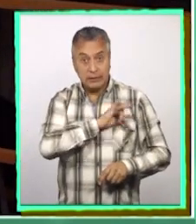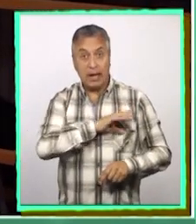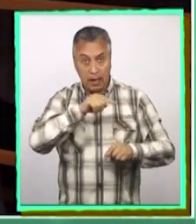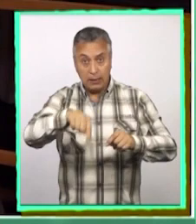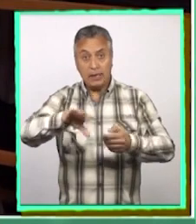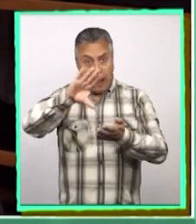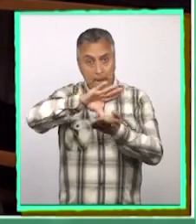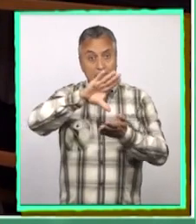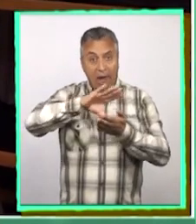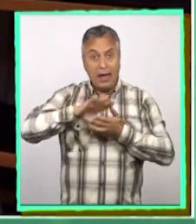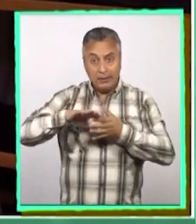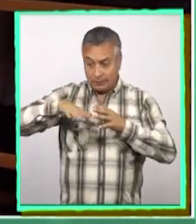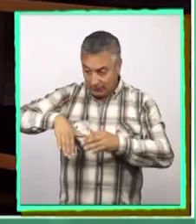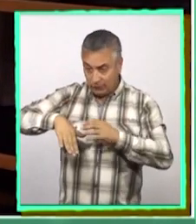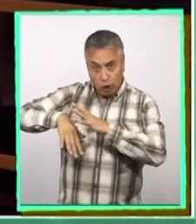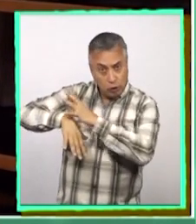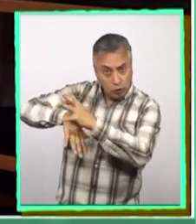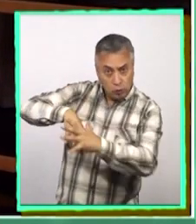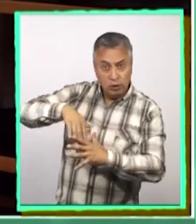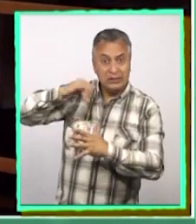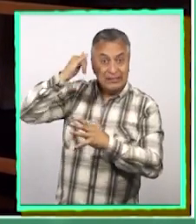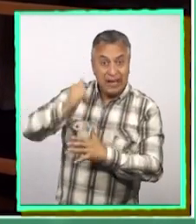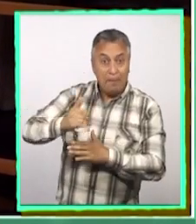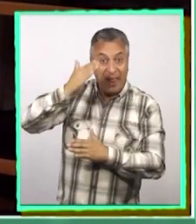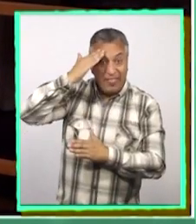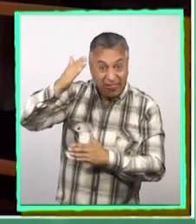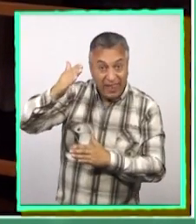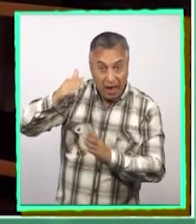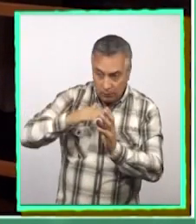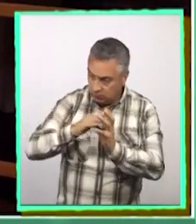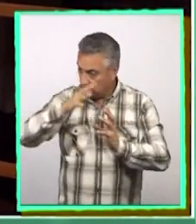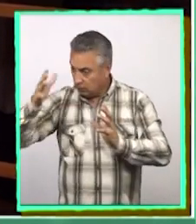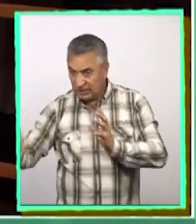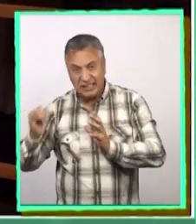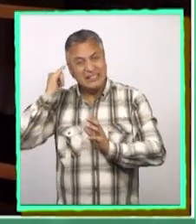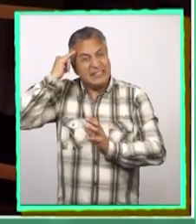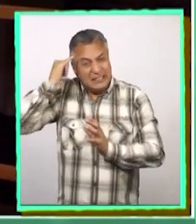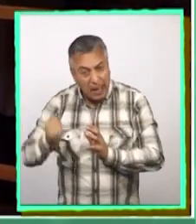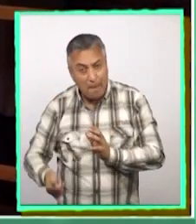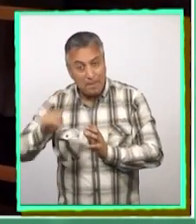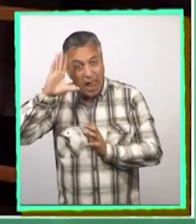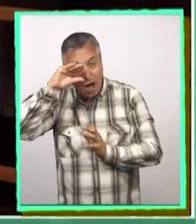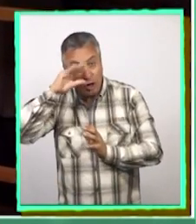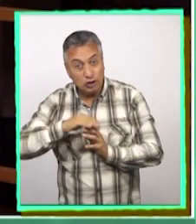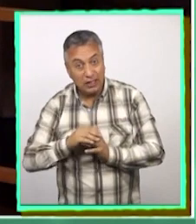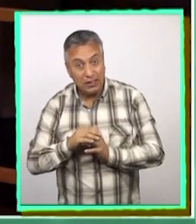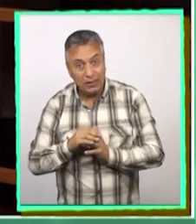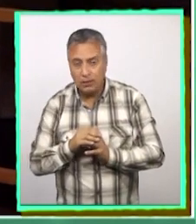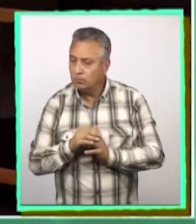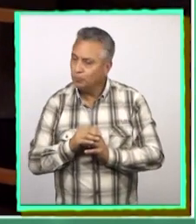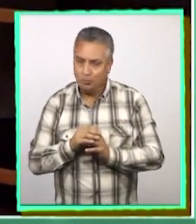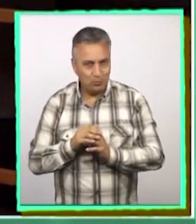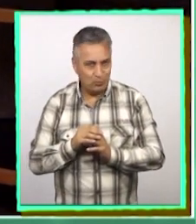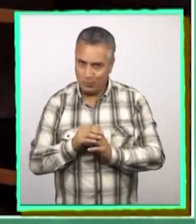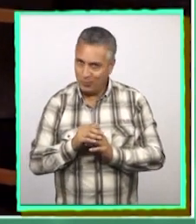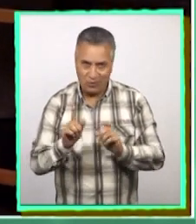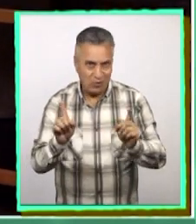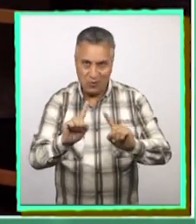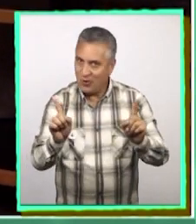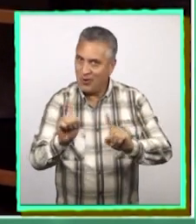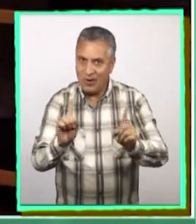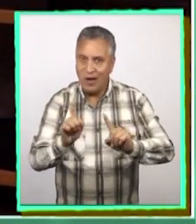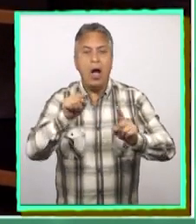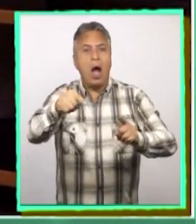y estos países que están acá siempre están de día y estos de acá están siempre de noche? No es así,